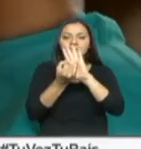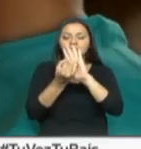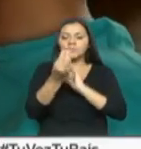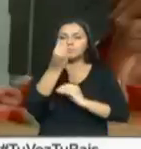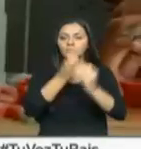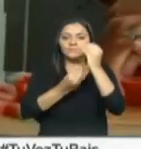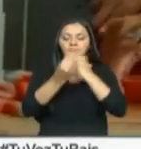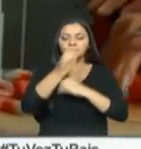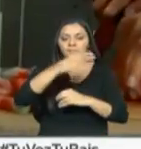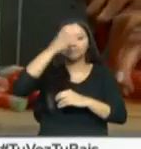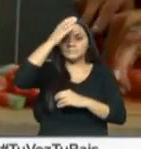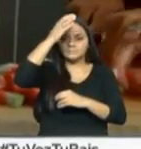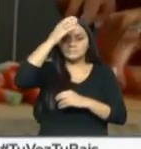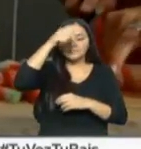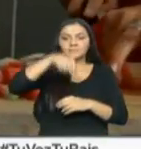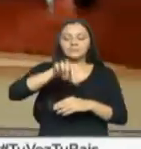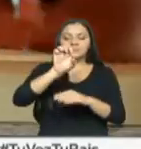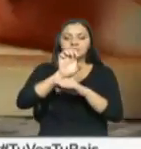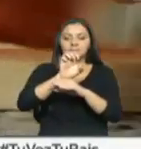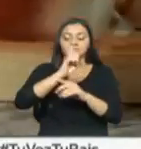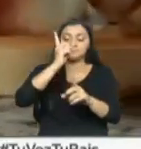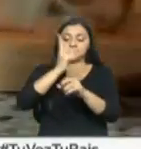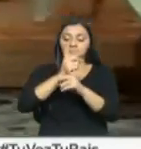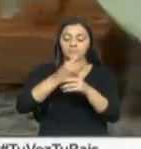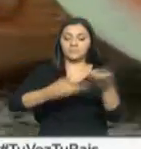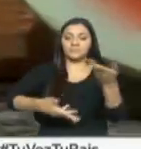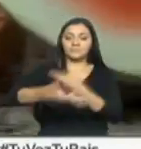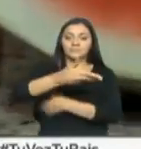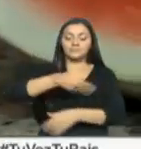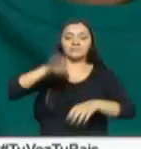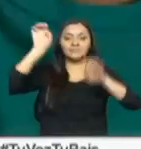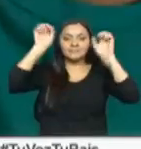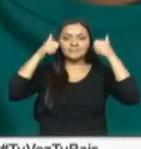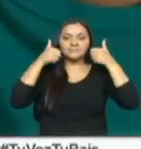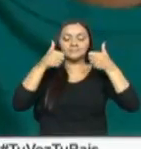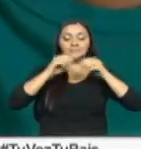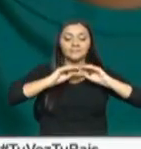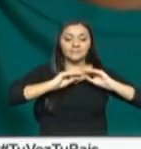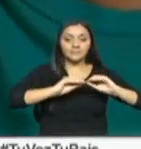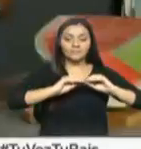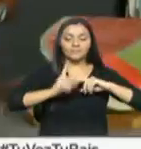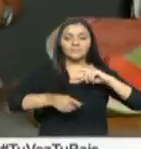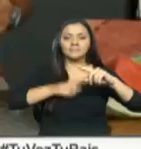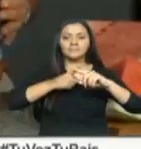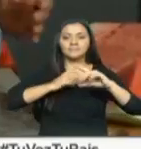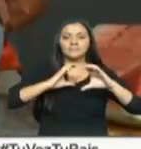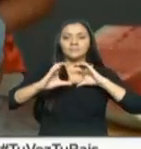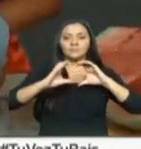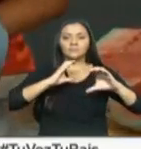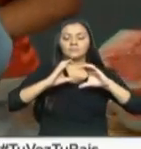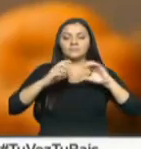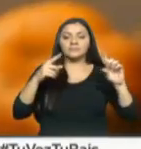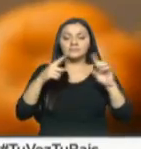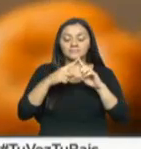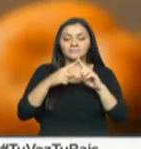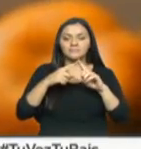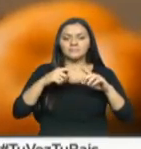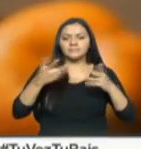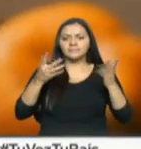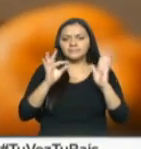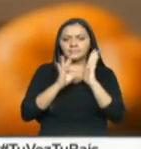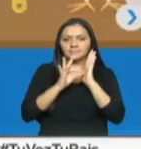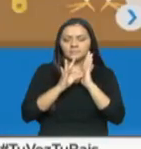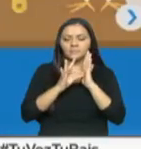y cultural del Ecuador. Por ello, combina de manera estratégica la educación y la comunicación mediante redes sociales